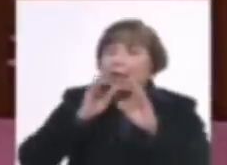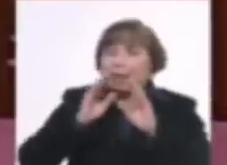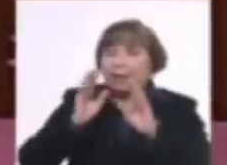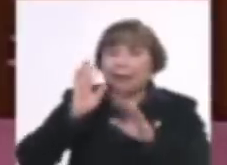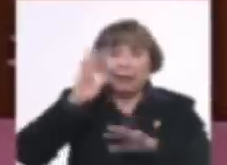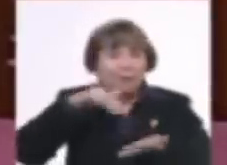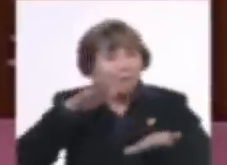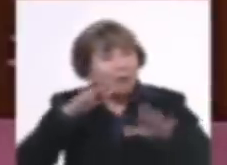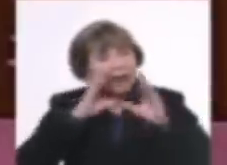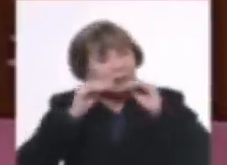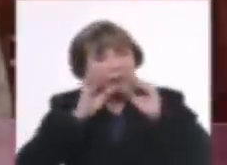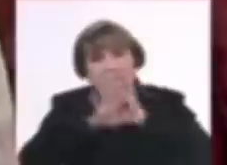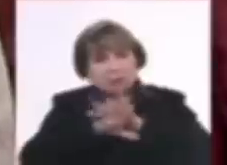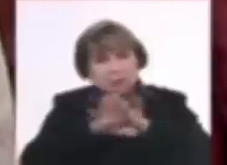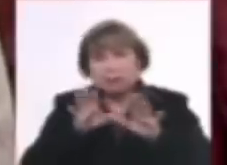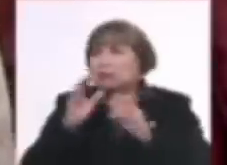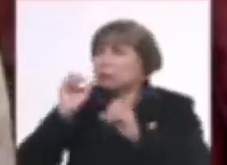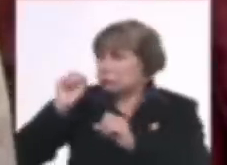conversación fue